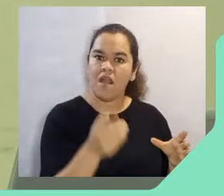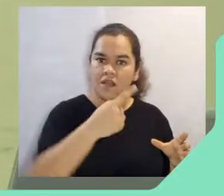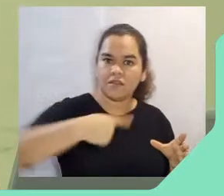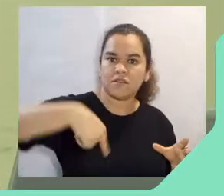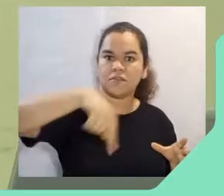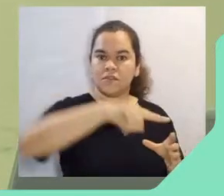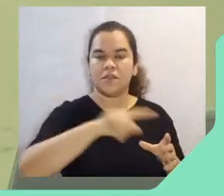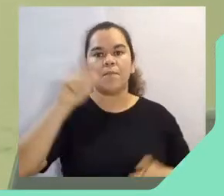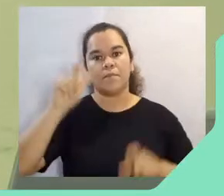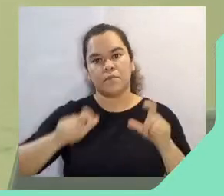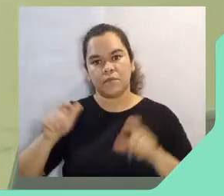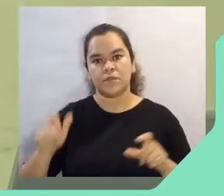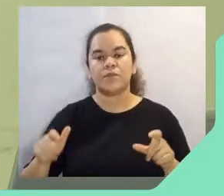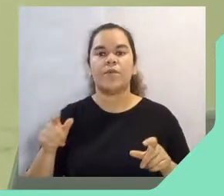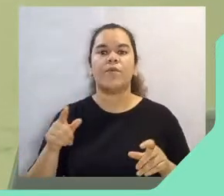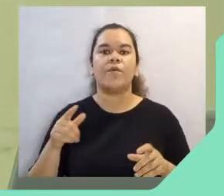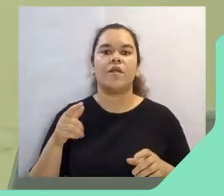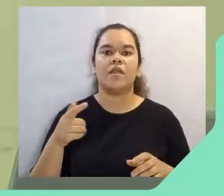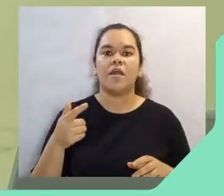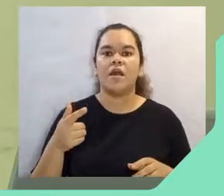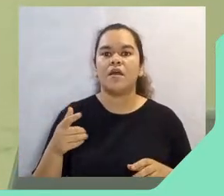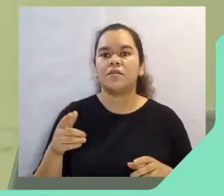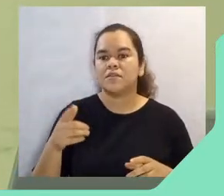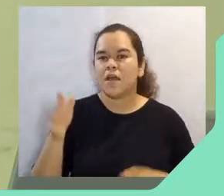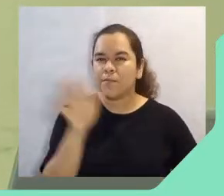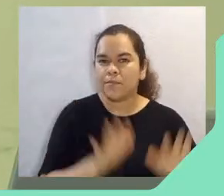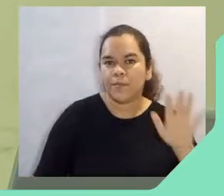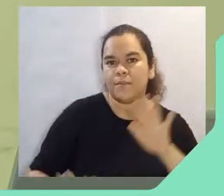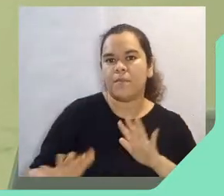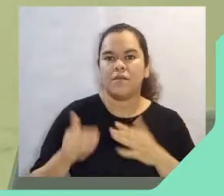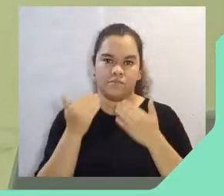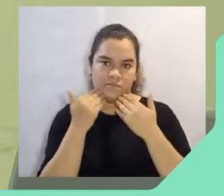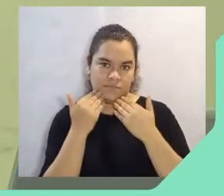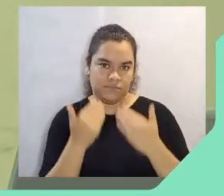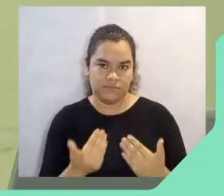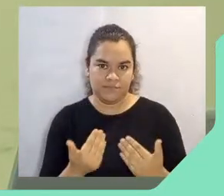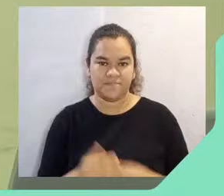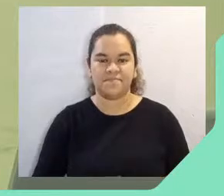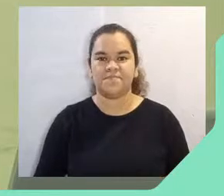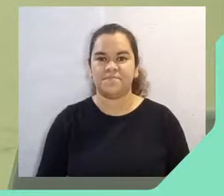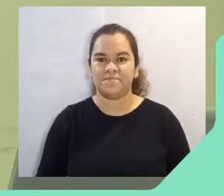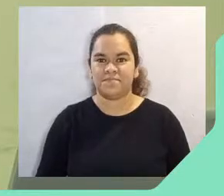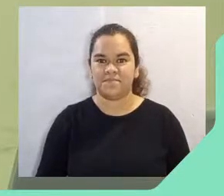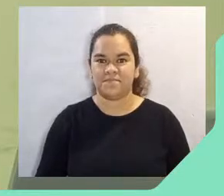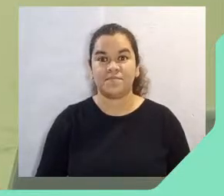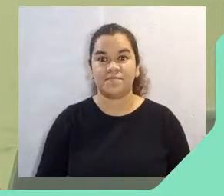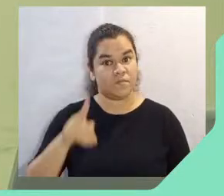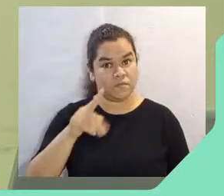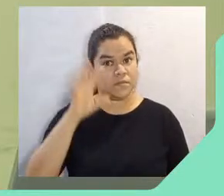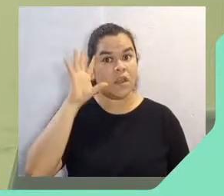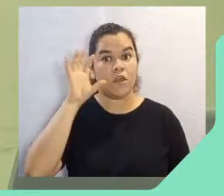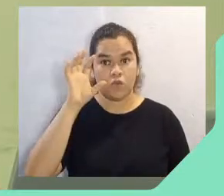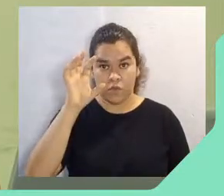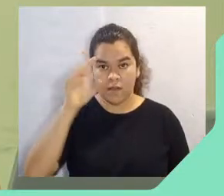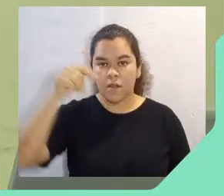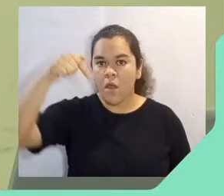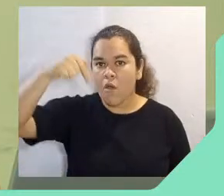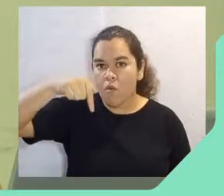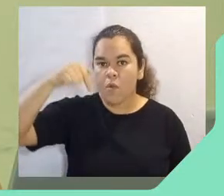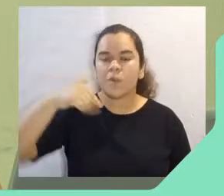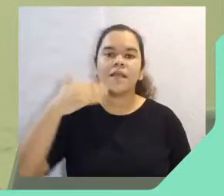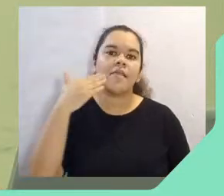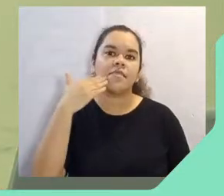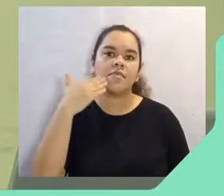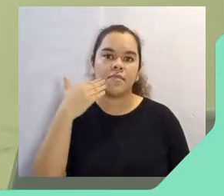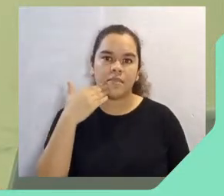Extensión Universitaria, al equipo de orientación vocacional, y recordarles que por la tarde seguimos con la Facultad